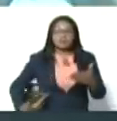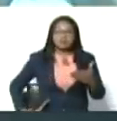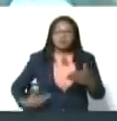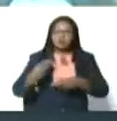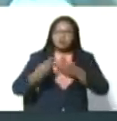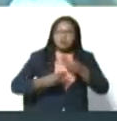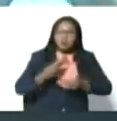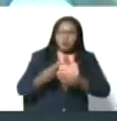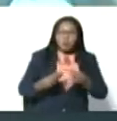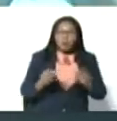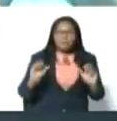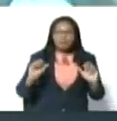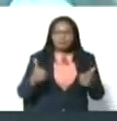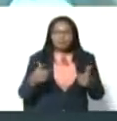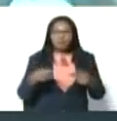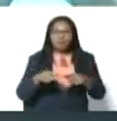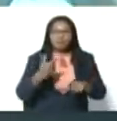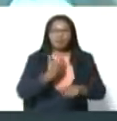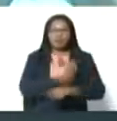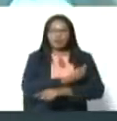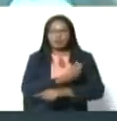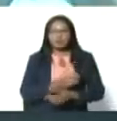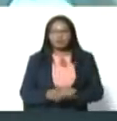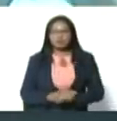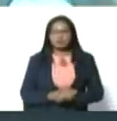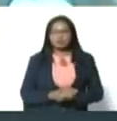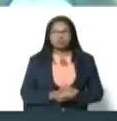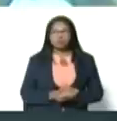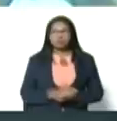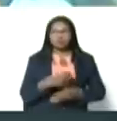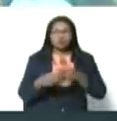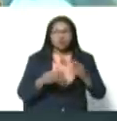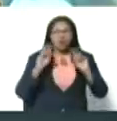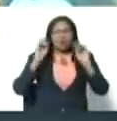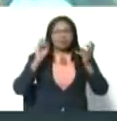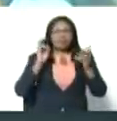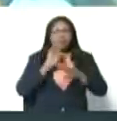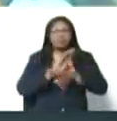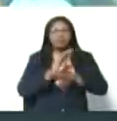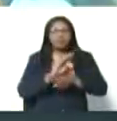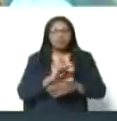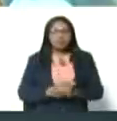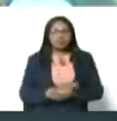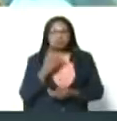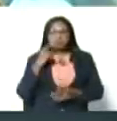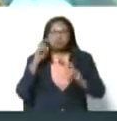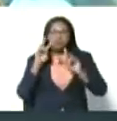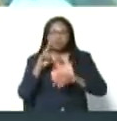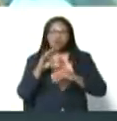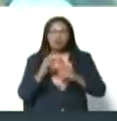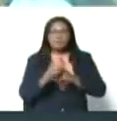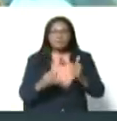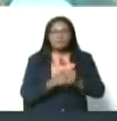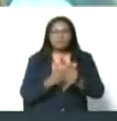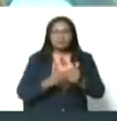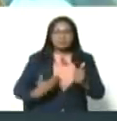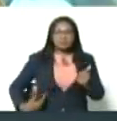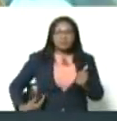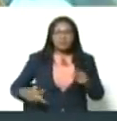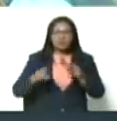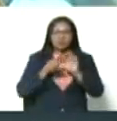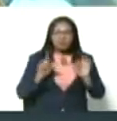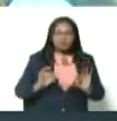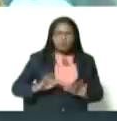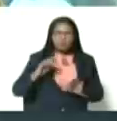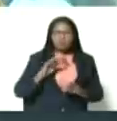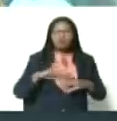está el arranque de la vacunación? ¿Cómo está el tema de la prevención? Vamos a escuchar a nuestra vicepresidenta ejecutiva. Vamos a